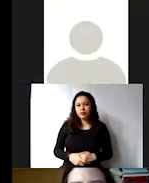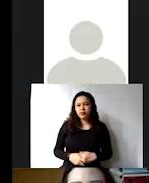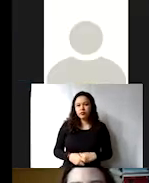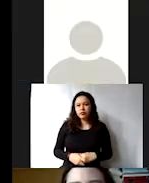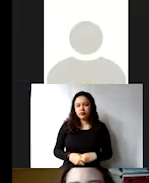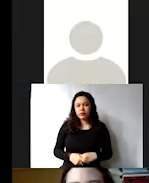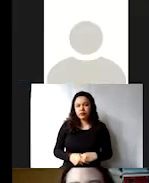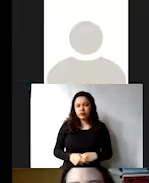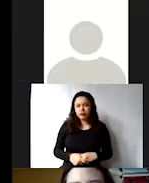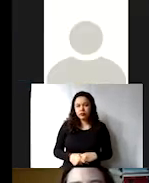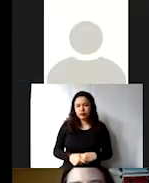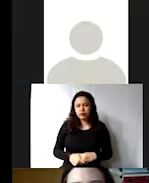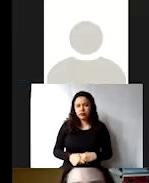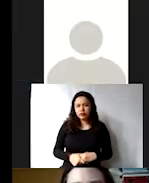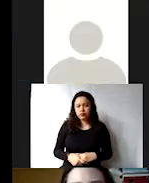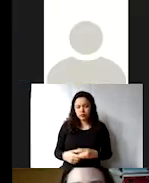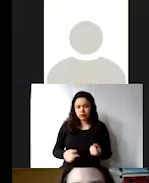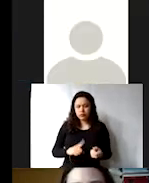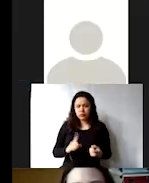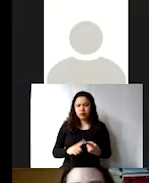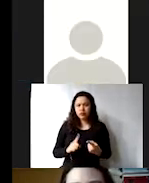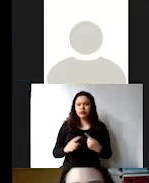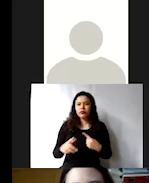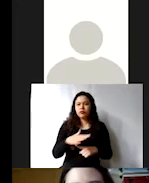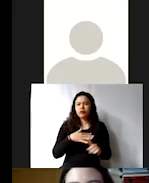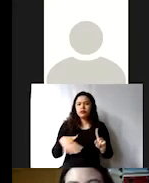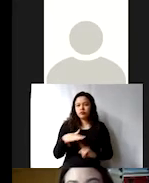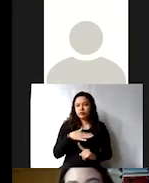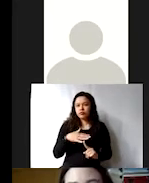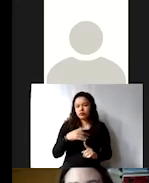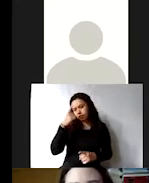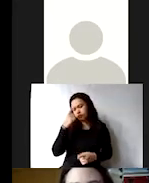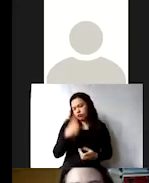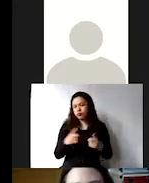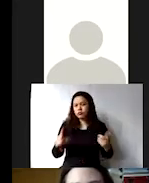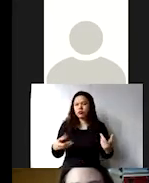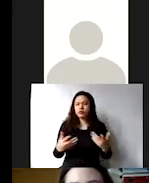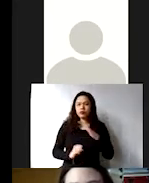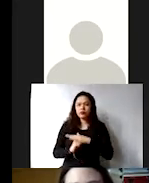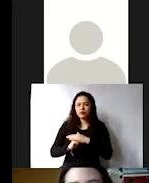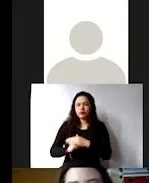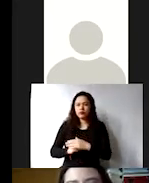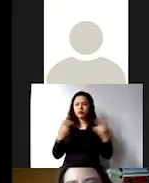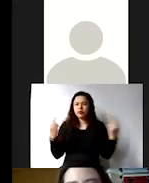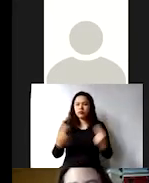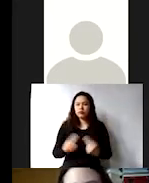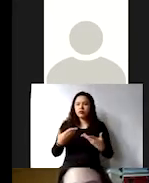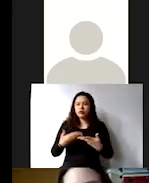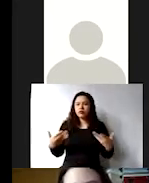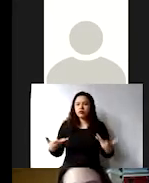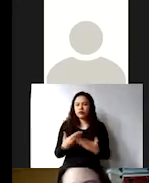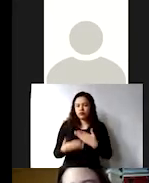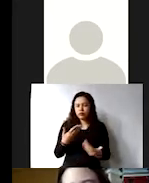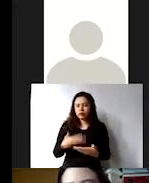viendo primero una contextualización de lo que es el desarrollo sostenible, por qué la urgencia de actuar ahora, qué papel tiene